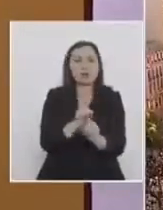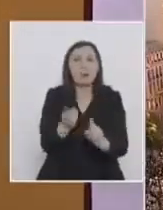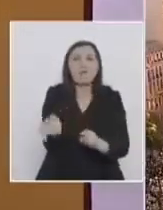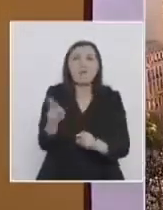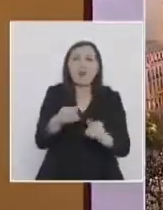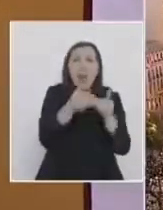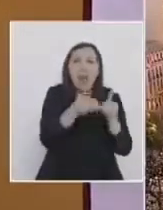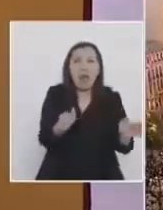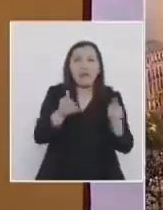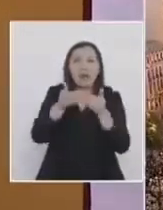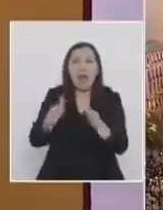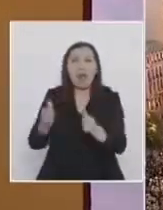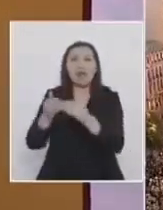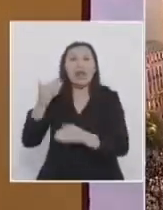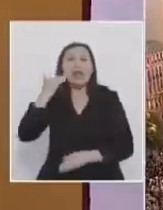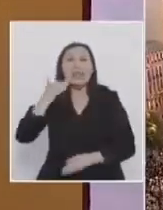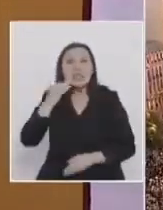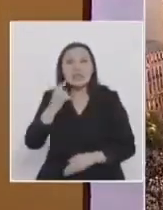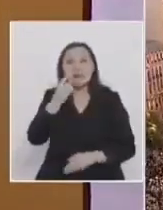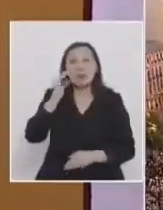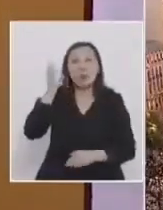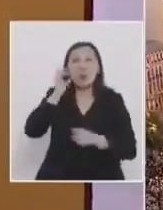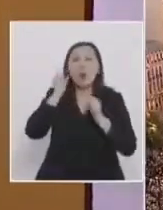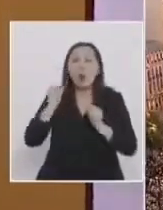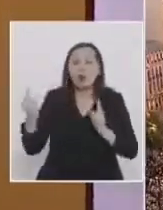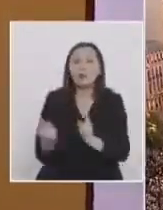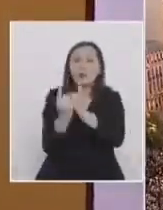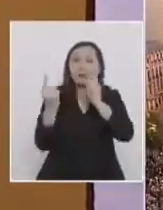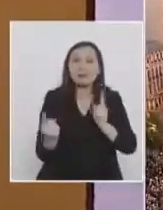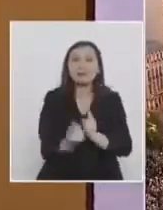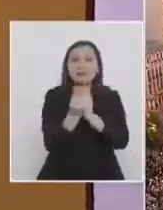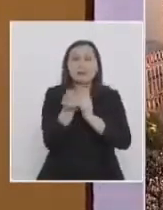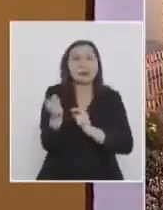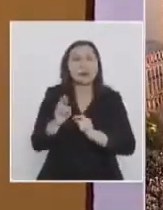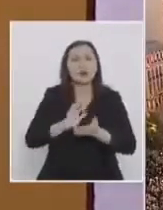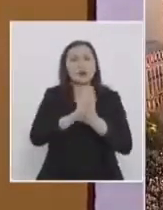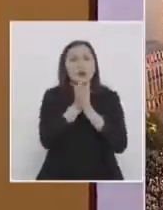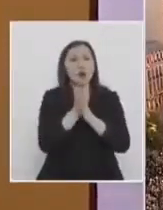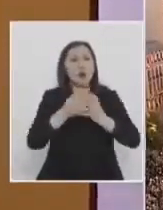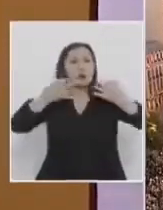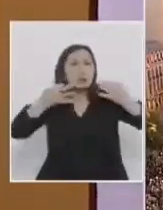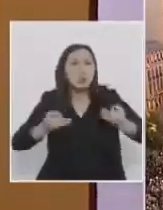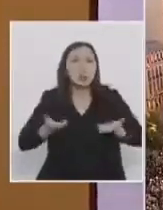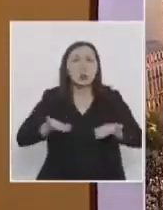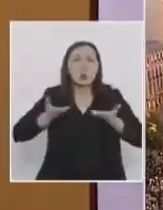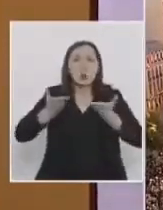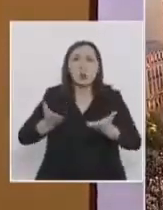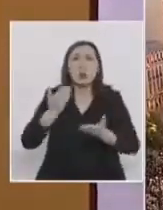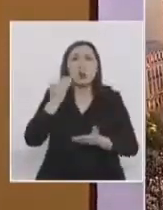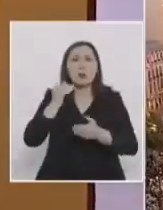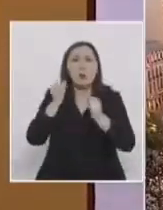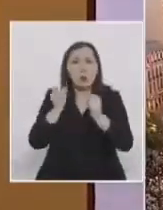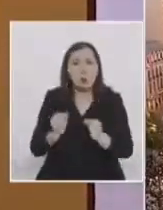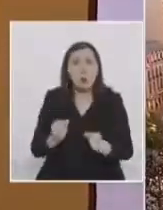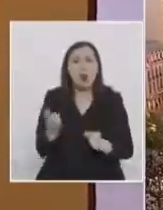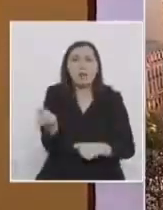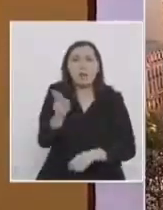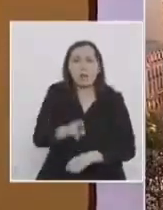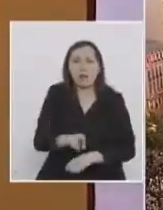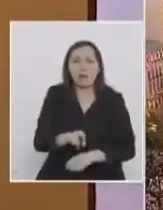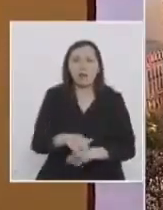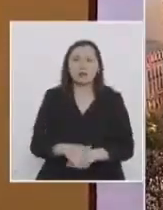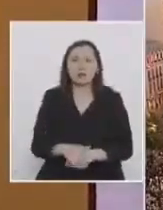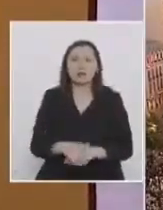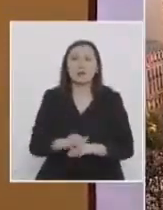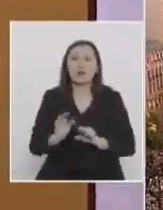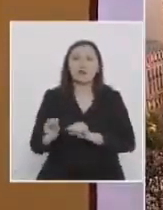abrir las escuelas para que nuestros niños y niñas vuelvan a encontrarse, generando, por cierto, todas las condiciones de seguridad para que ello sea posible.